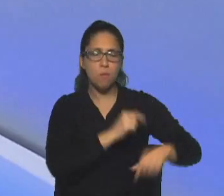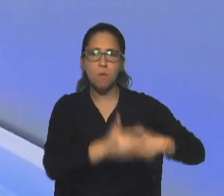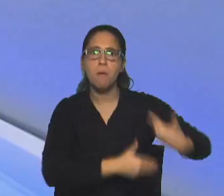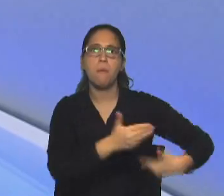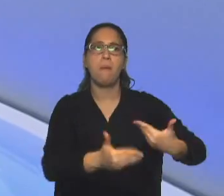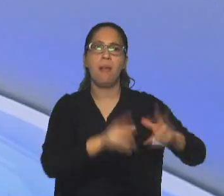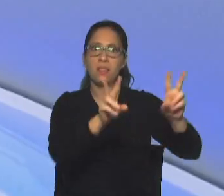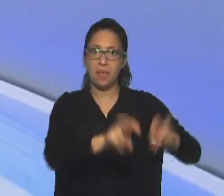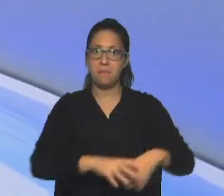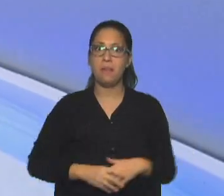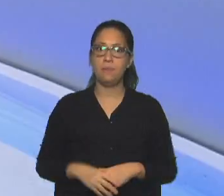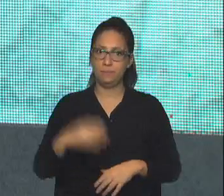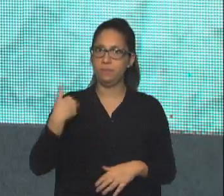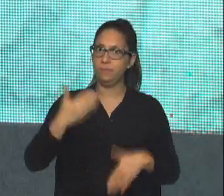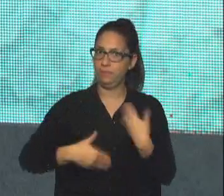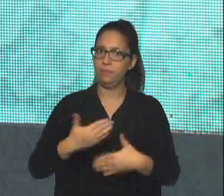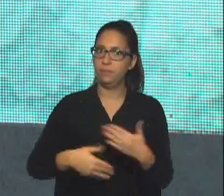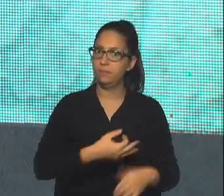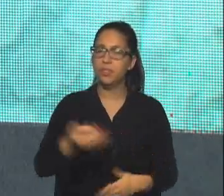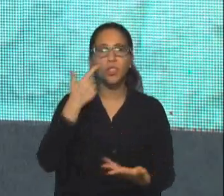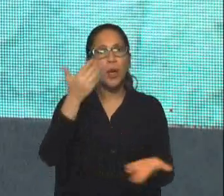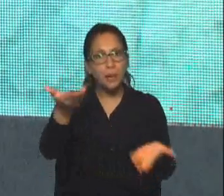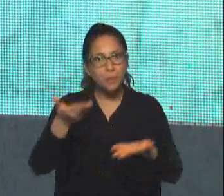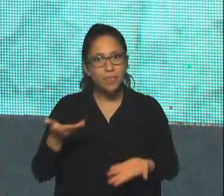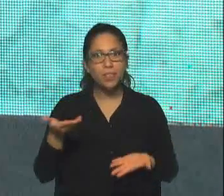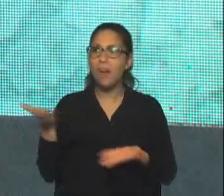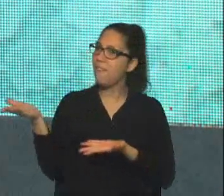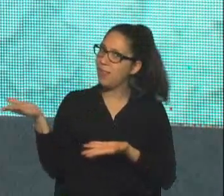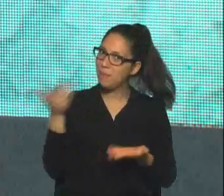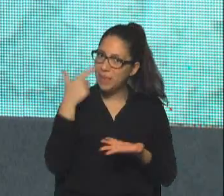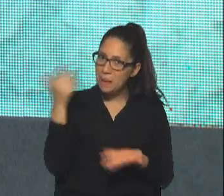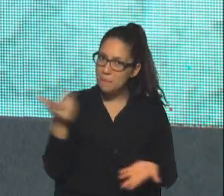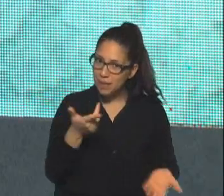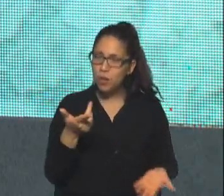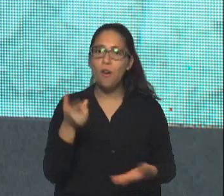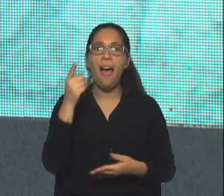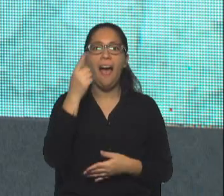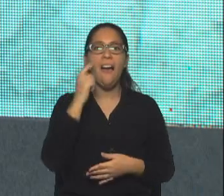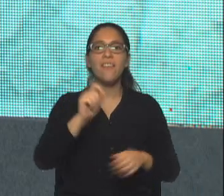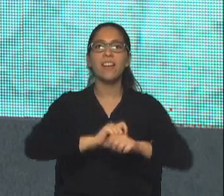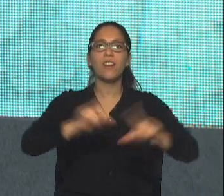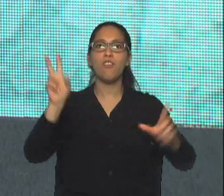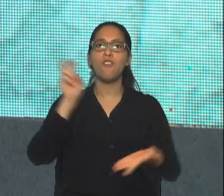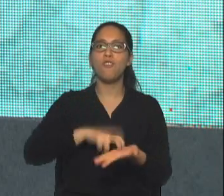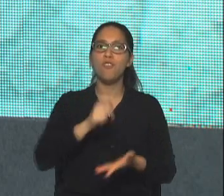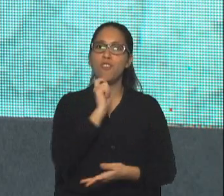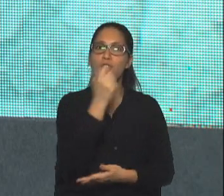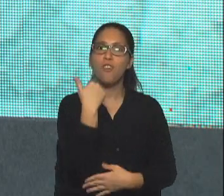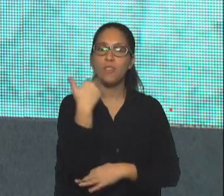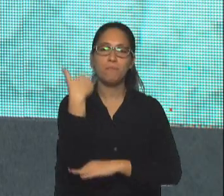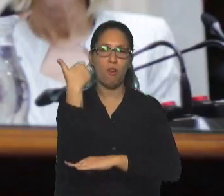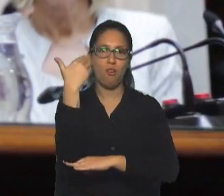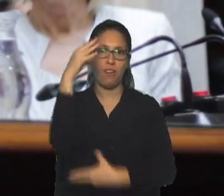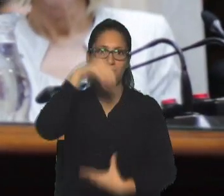de ver como Argentina avanzando Los invito las invito te invito greta por supuesto a ver estas notas que hemos hecho en el